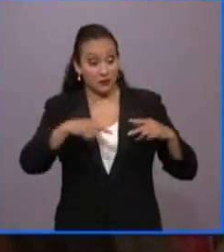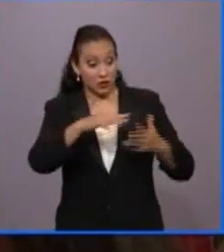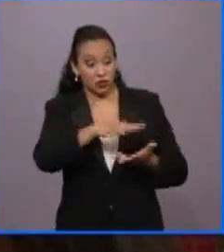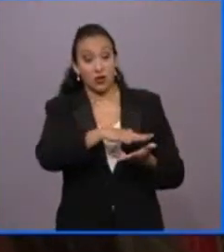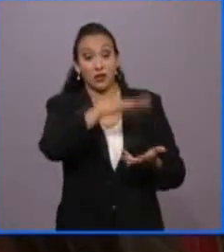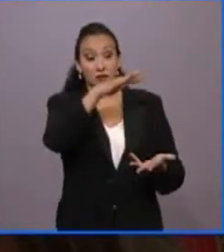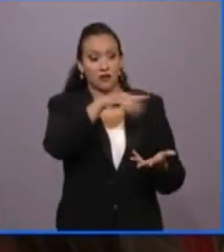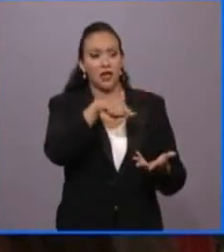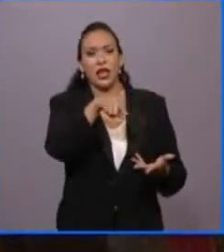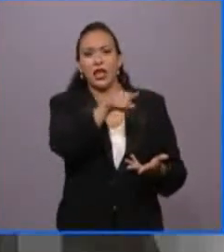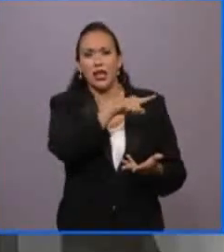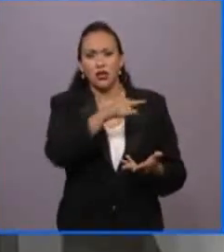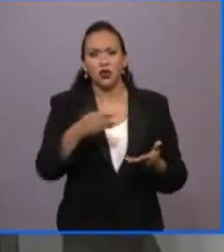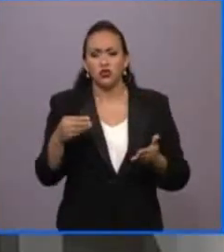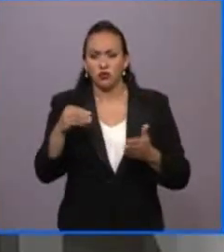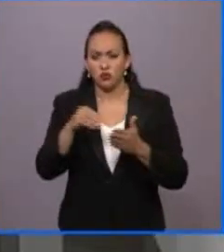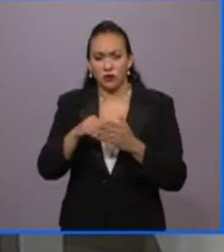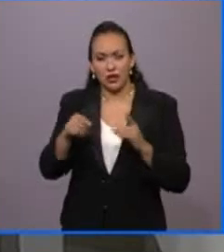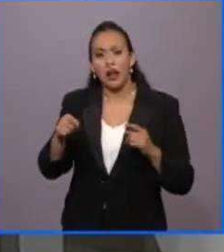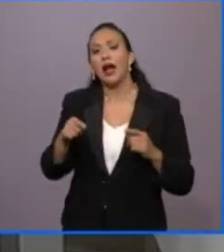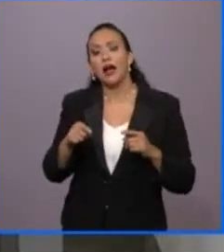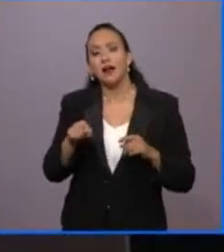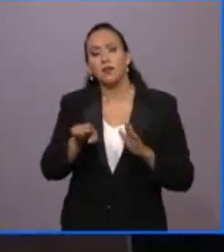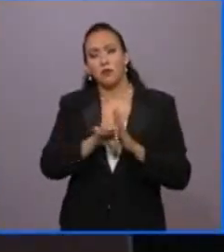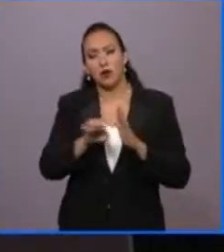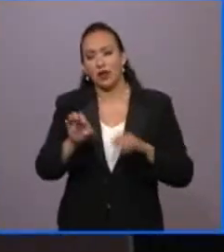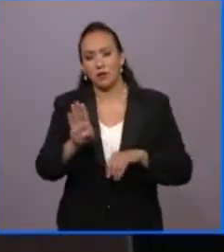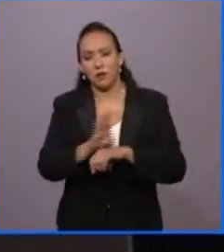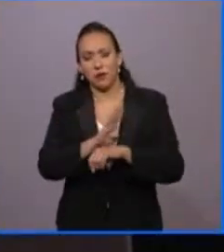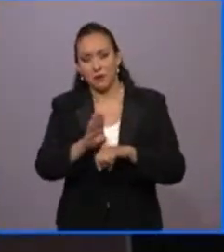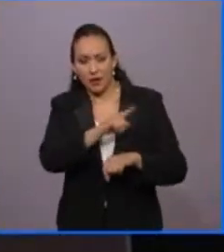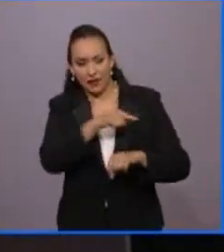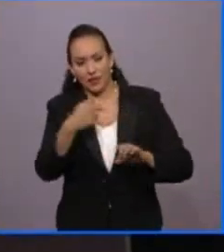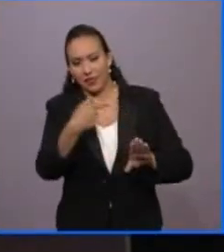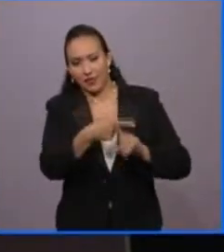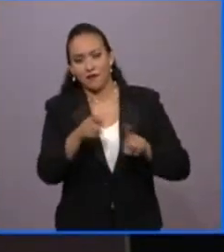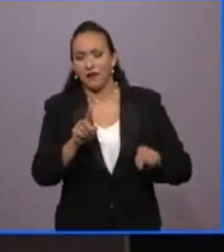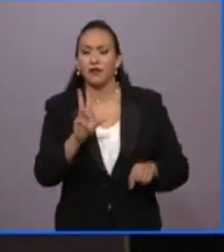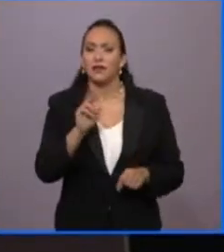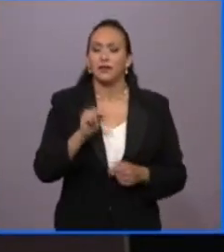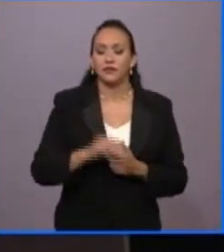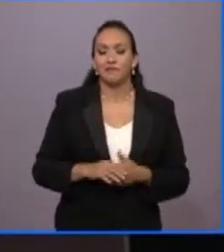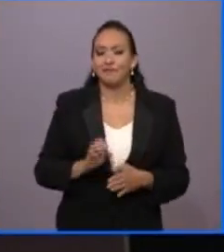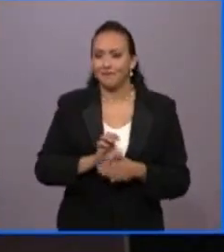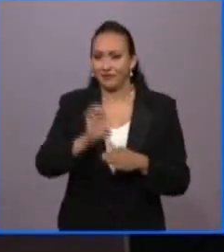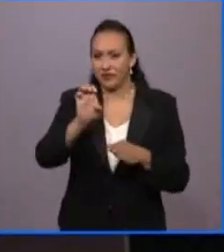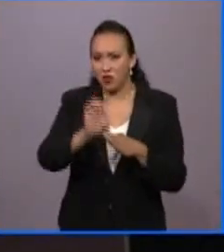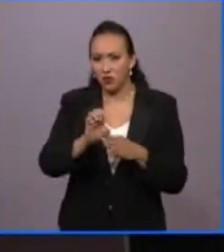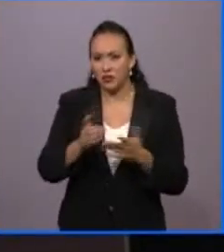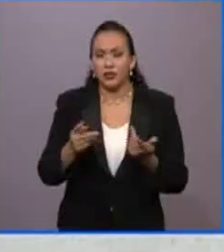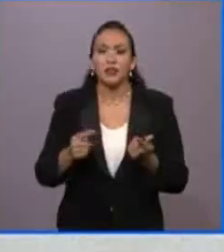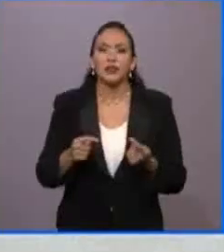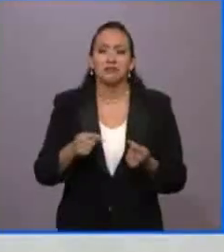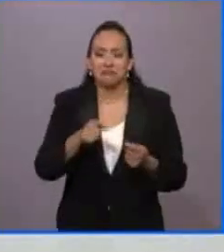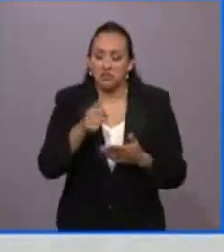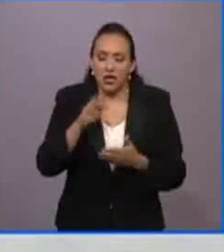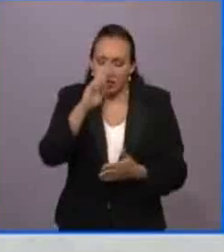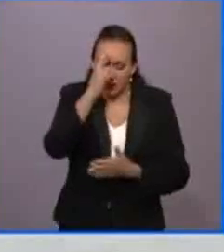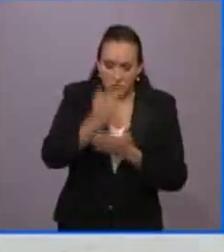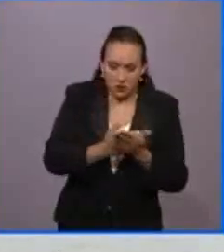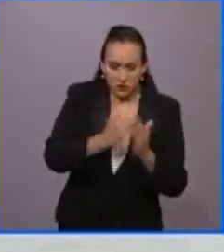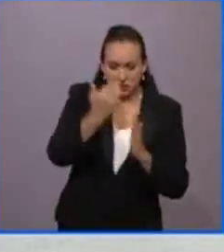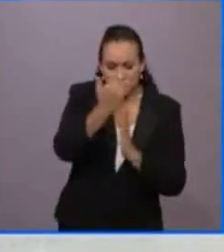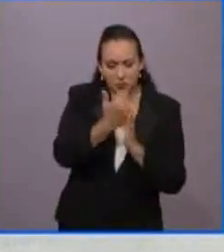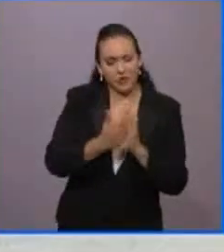mayores no les impongan acuerdos desfavorables como el derecho al veto. En consecuencia, no vulnera el principio democrático que rige